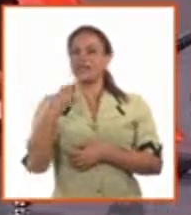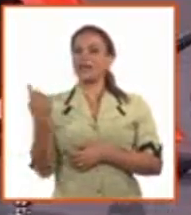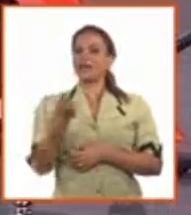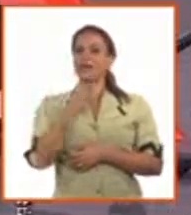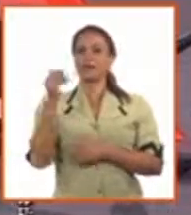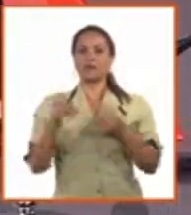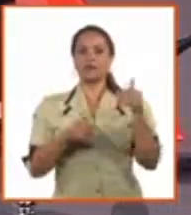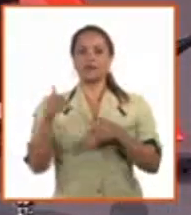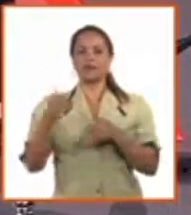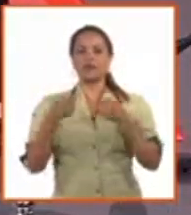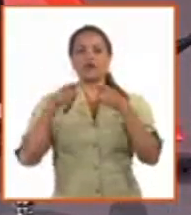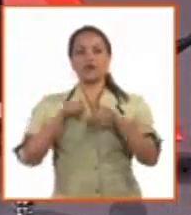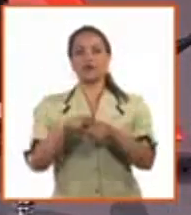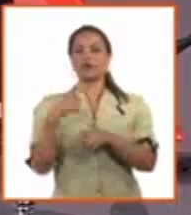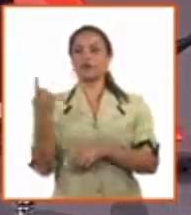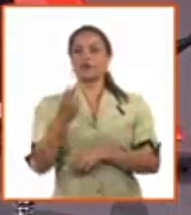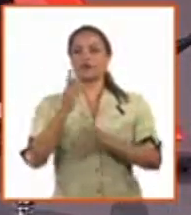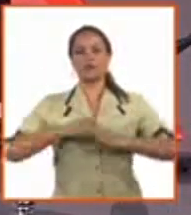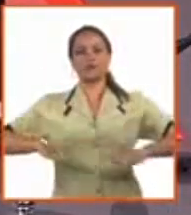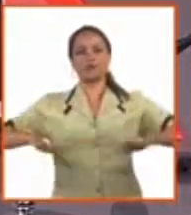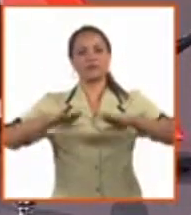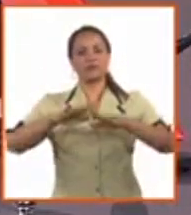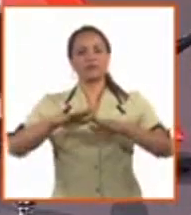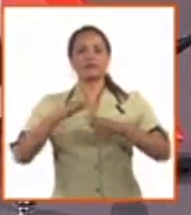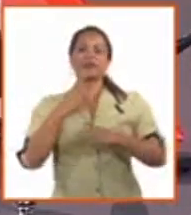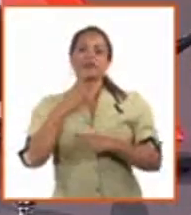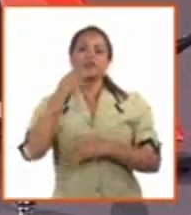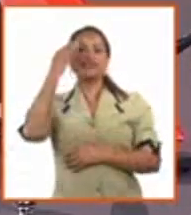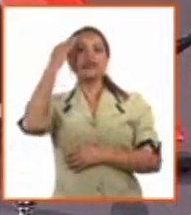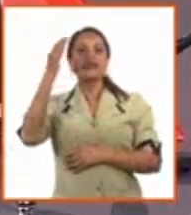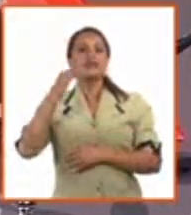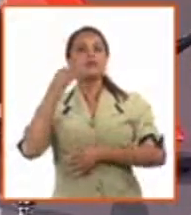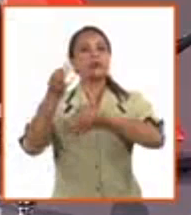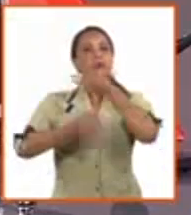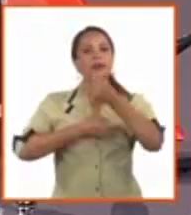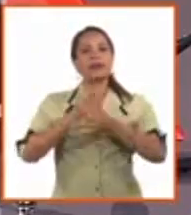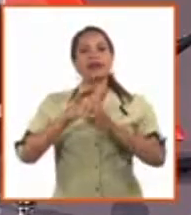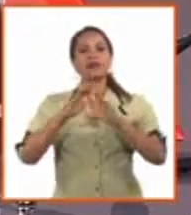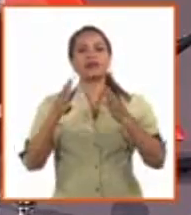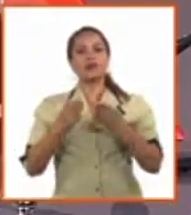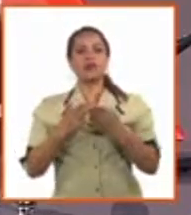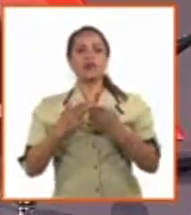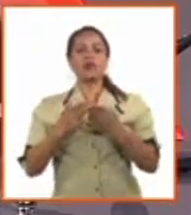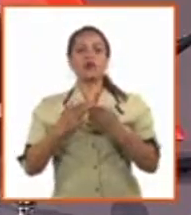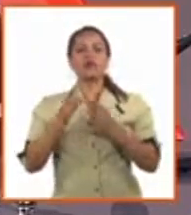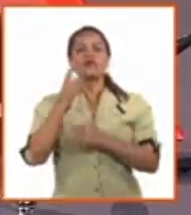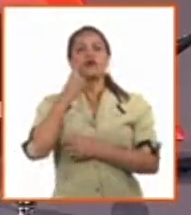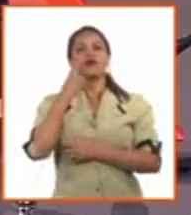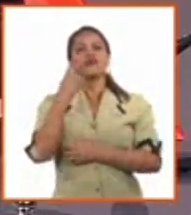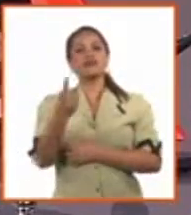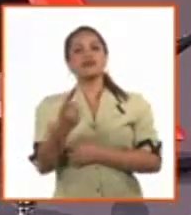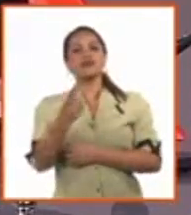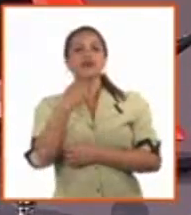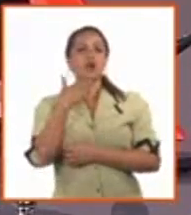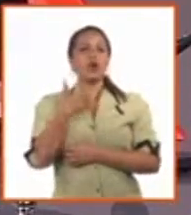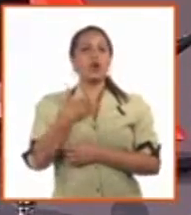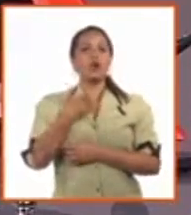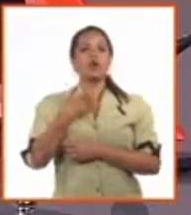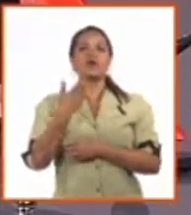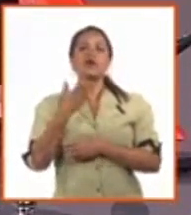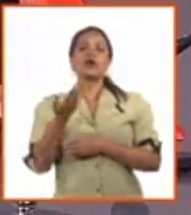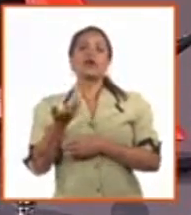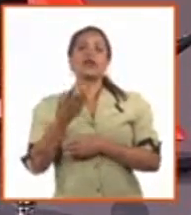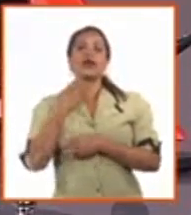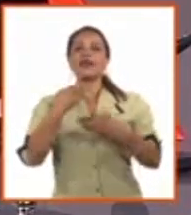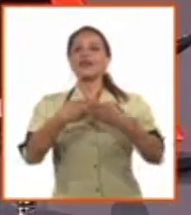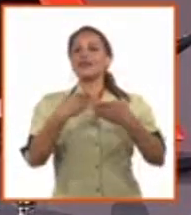gracias a habar por haber estado con nosotros esta tarde por llevarnos a una visión de lo que significa